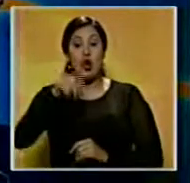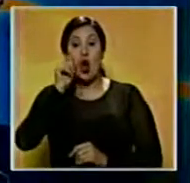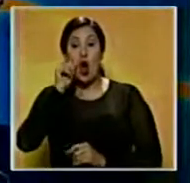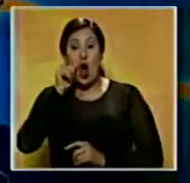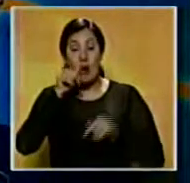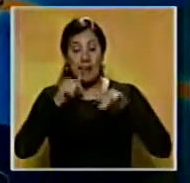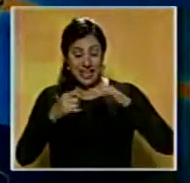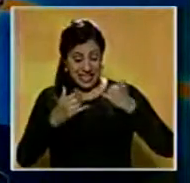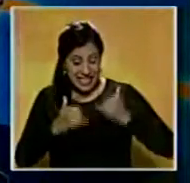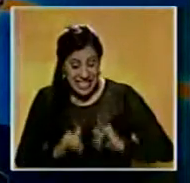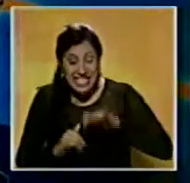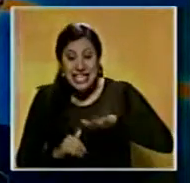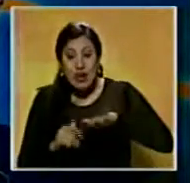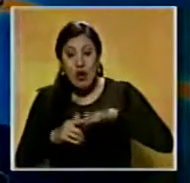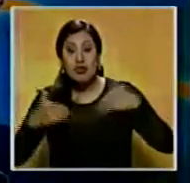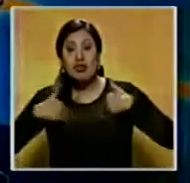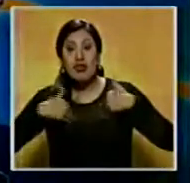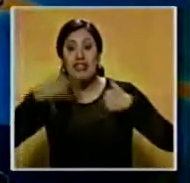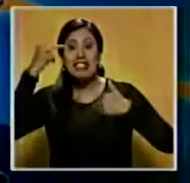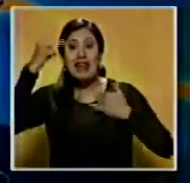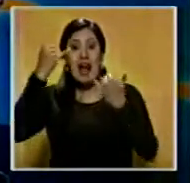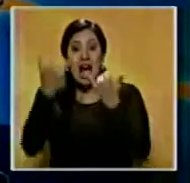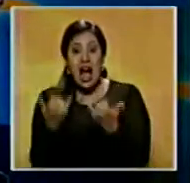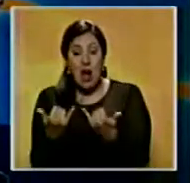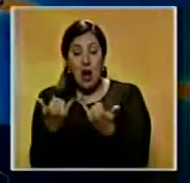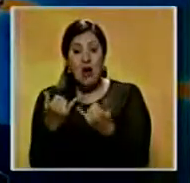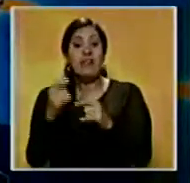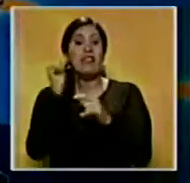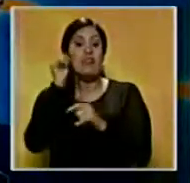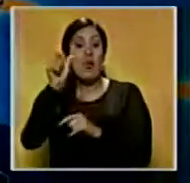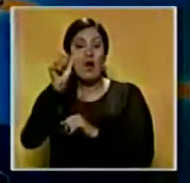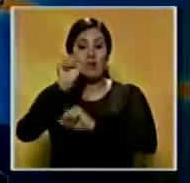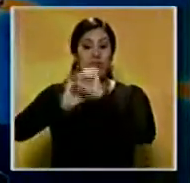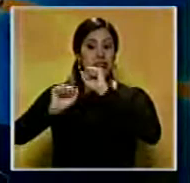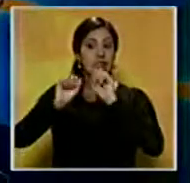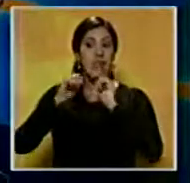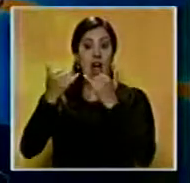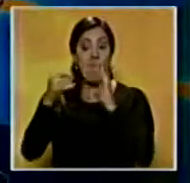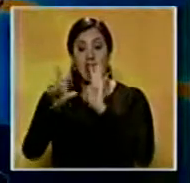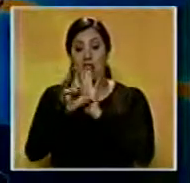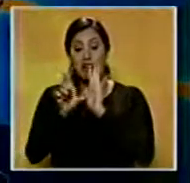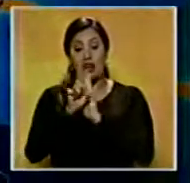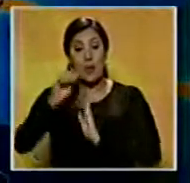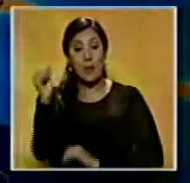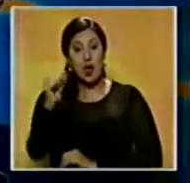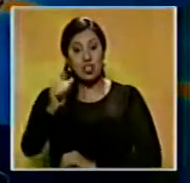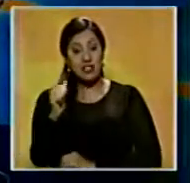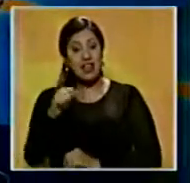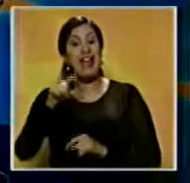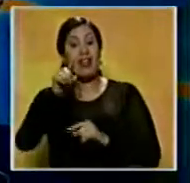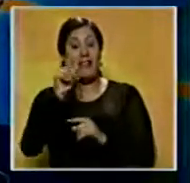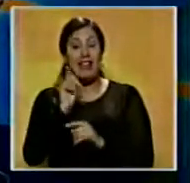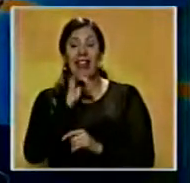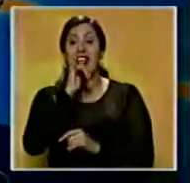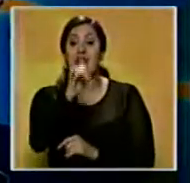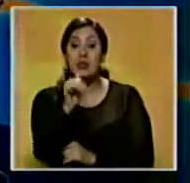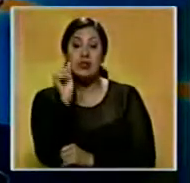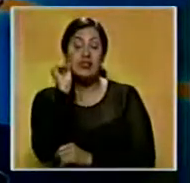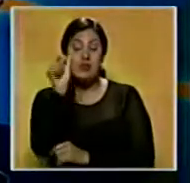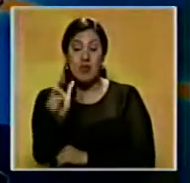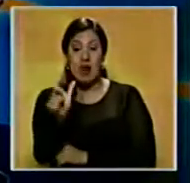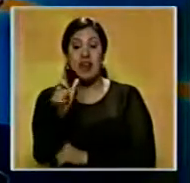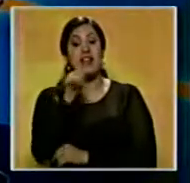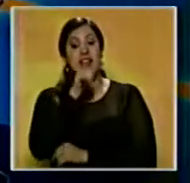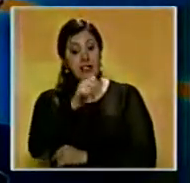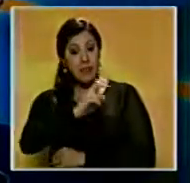terapia psicológica y su expareja tiene medidas de protección. Pero recuerda que debes dar el primer paso, que es la denuncia.